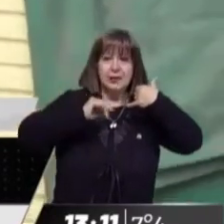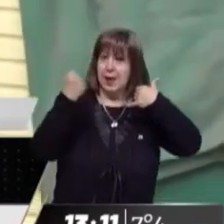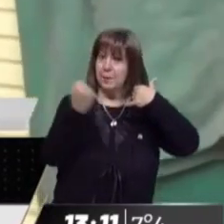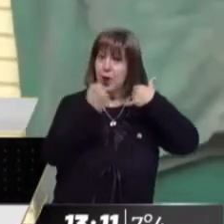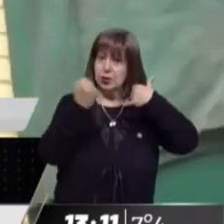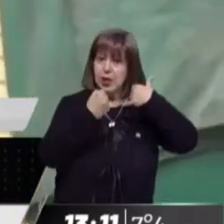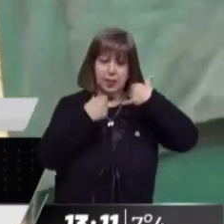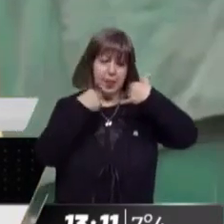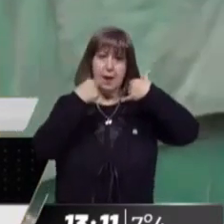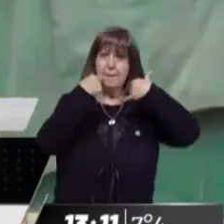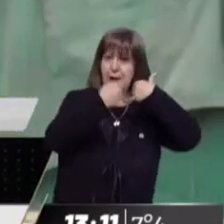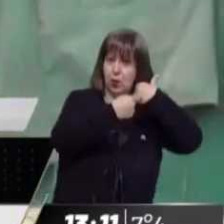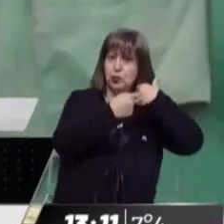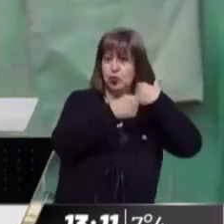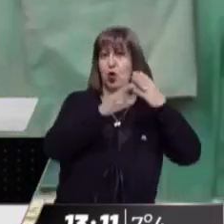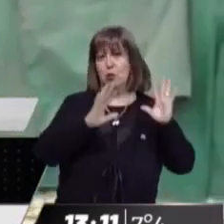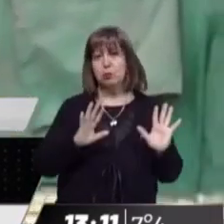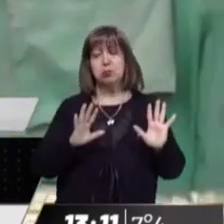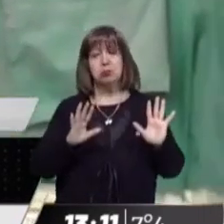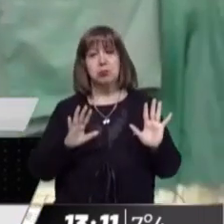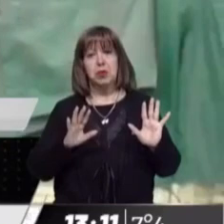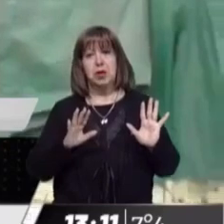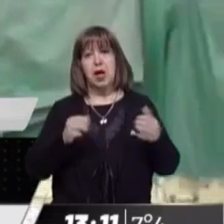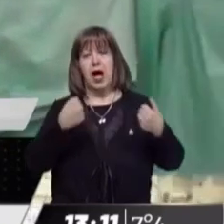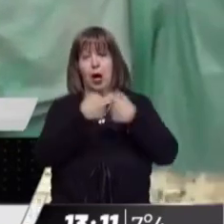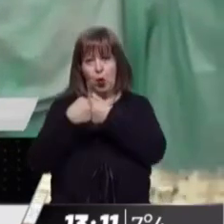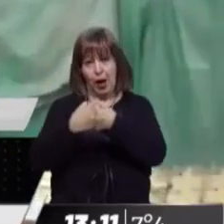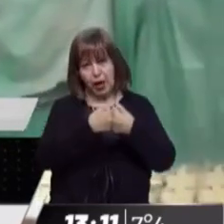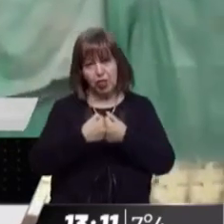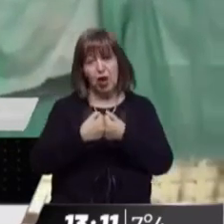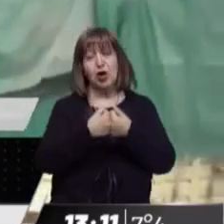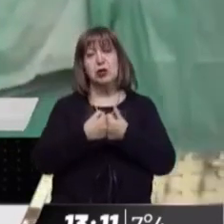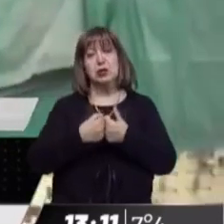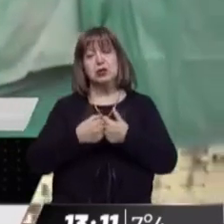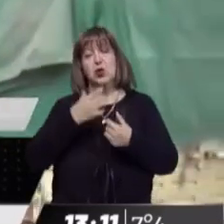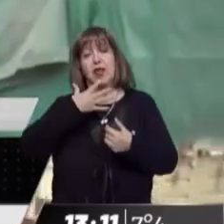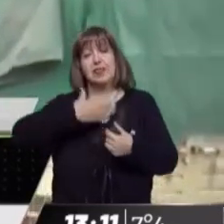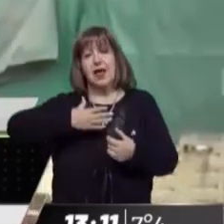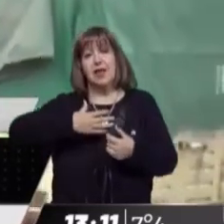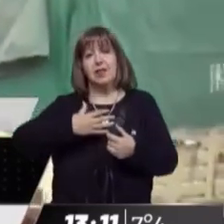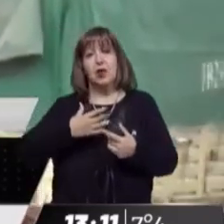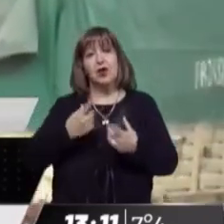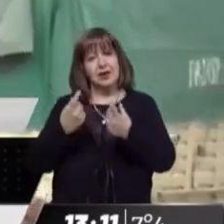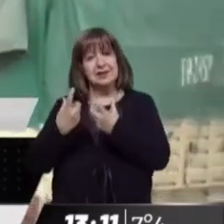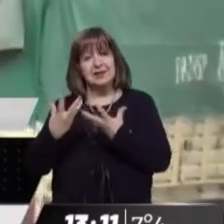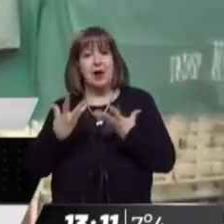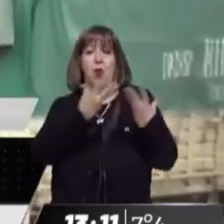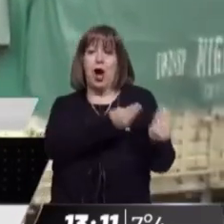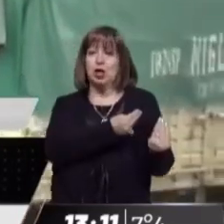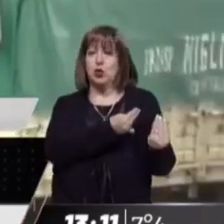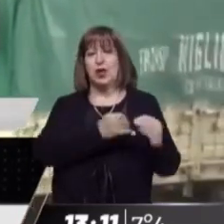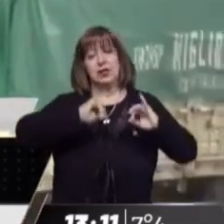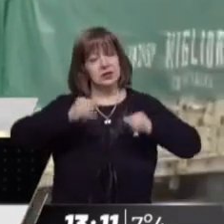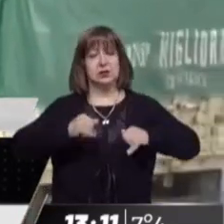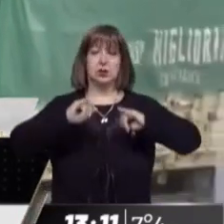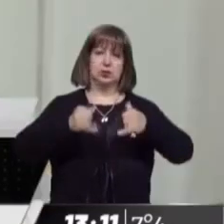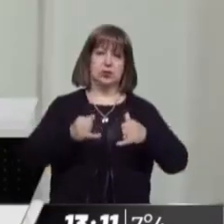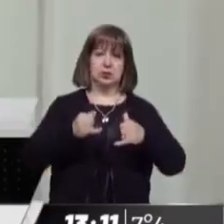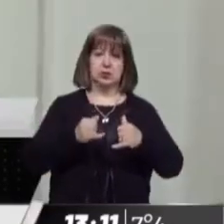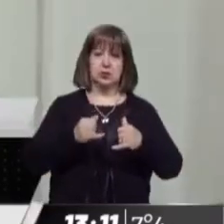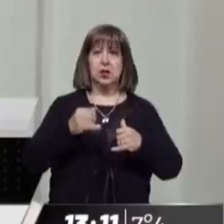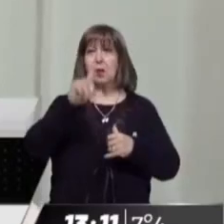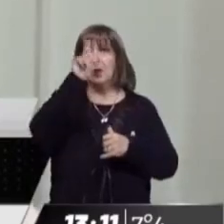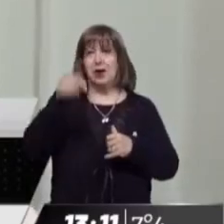por otro lado porque creo o creemos que es un momento difícil del país y no queda otra que ayudar,